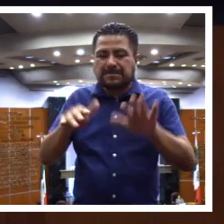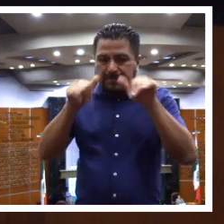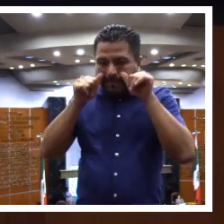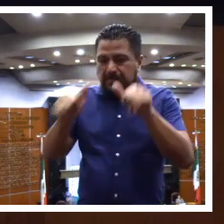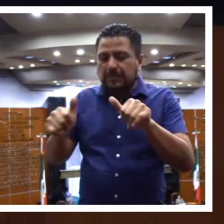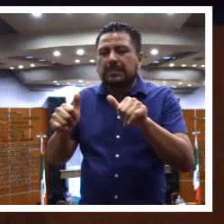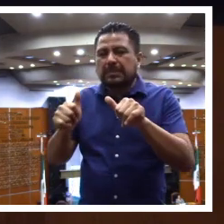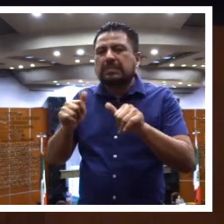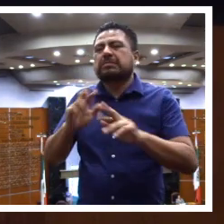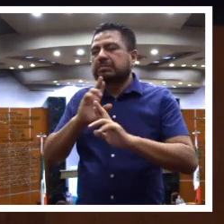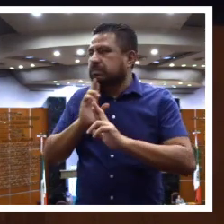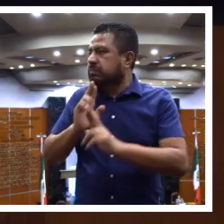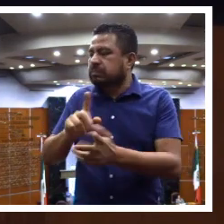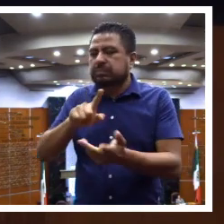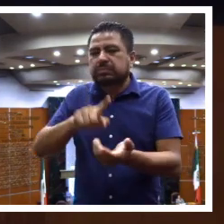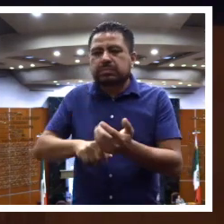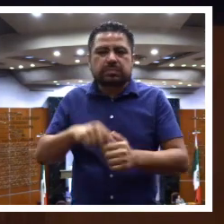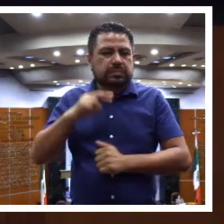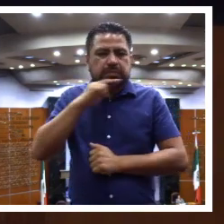respuesta